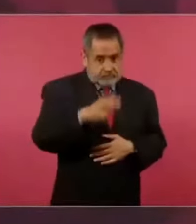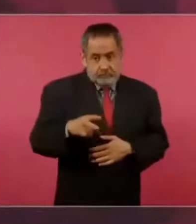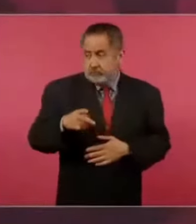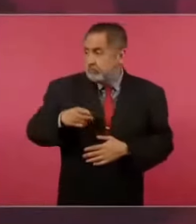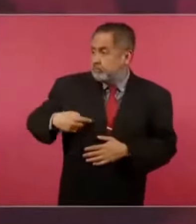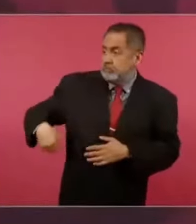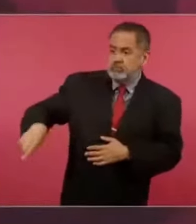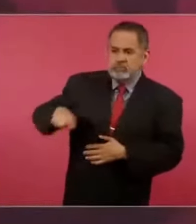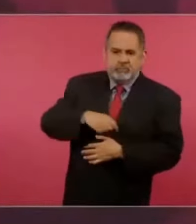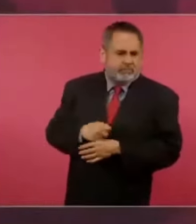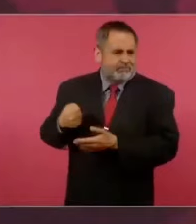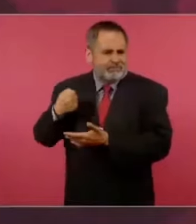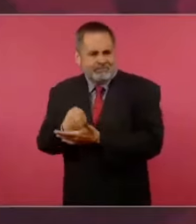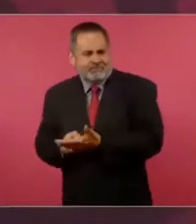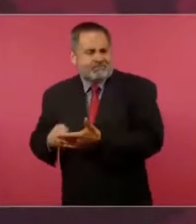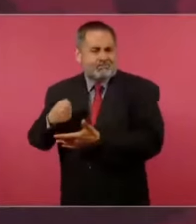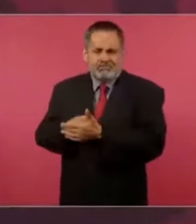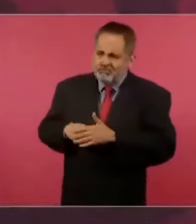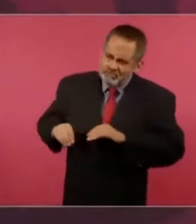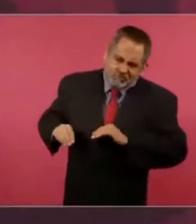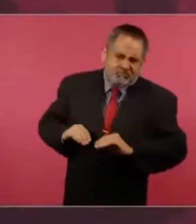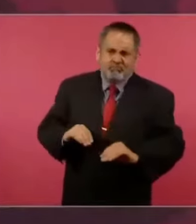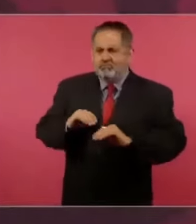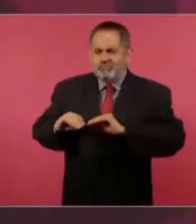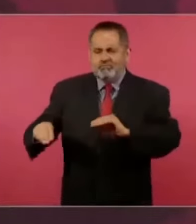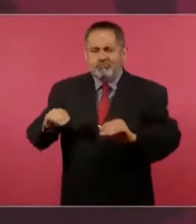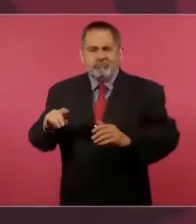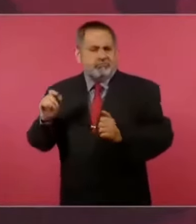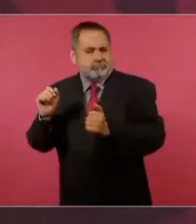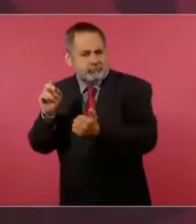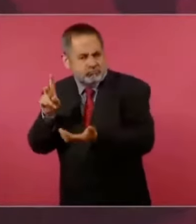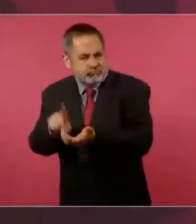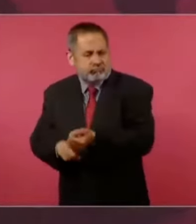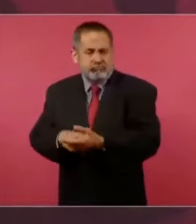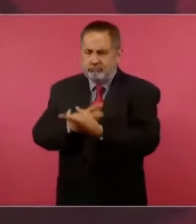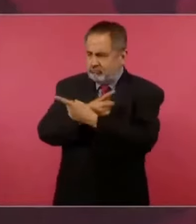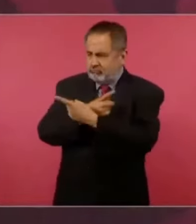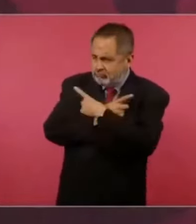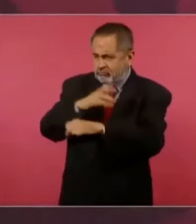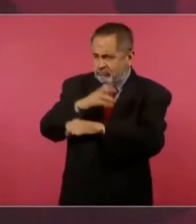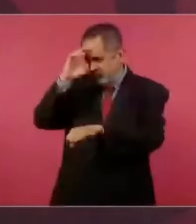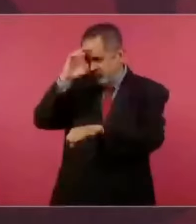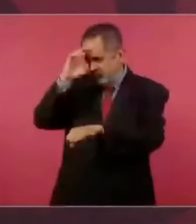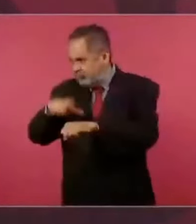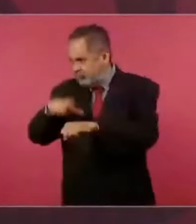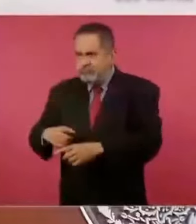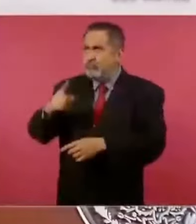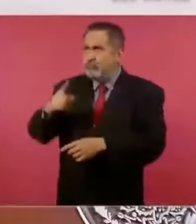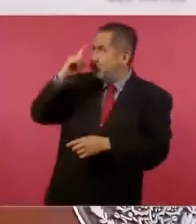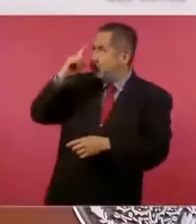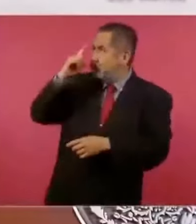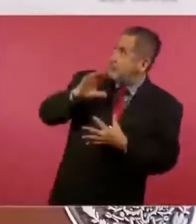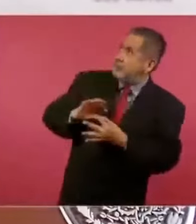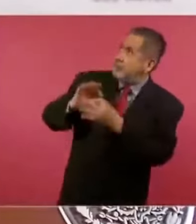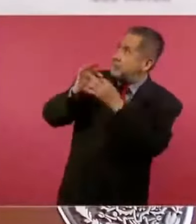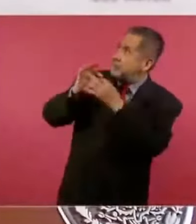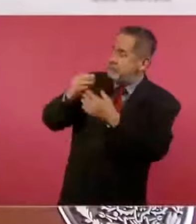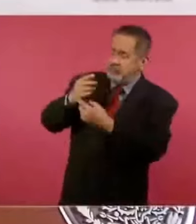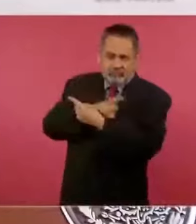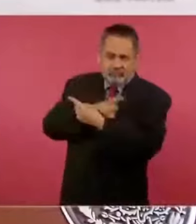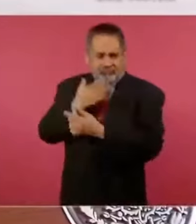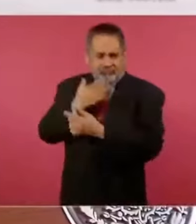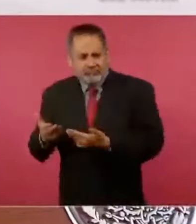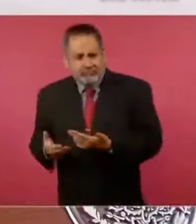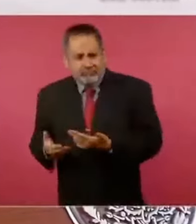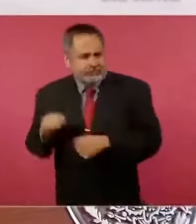movimiento que fortalece valores culturales, morales, espirituales.